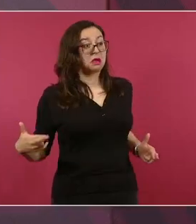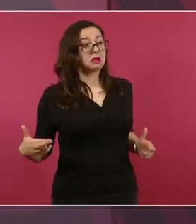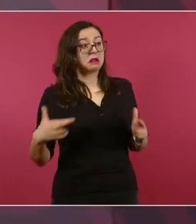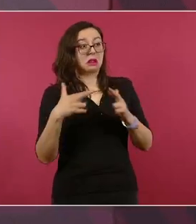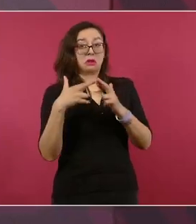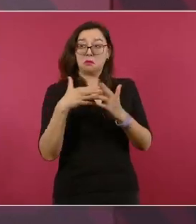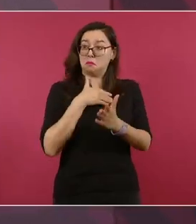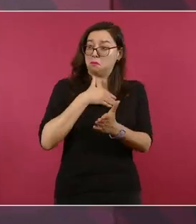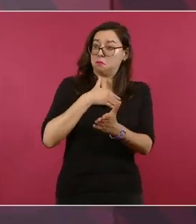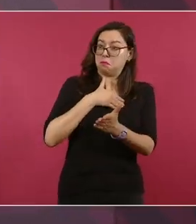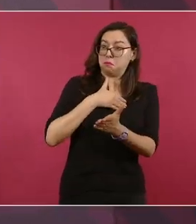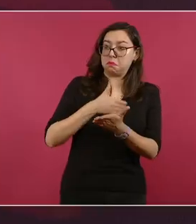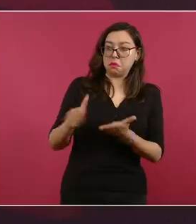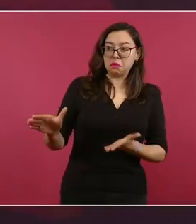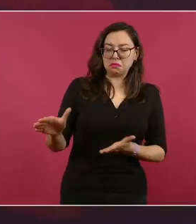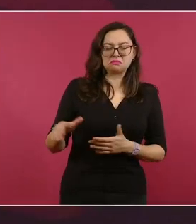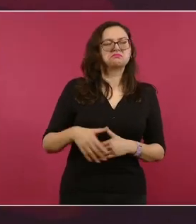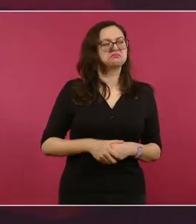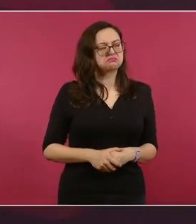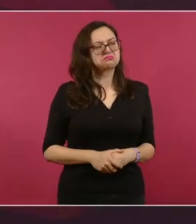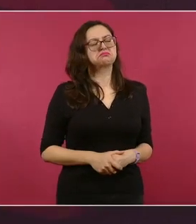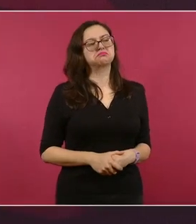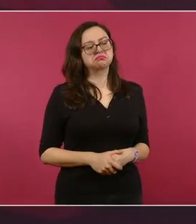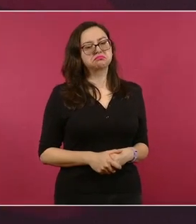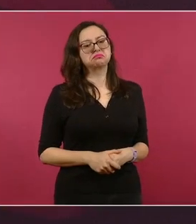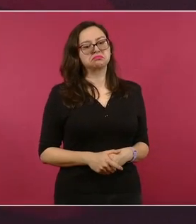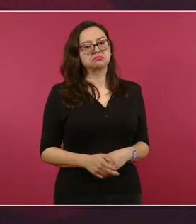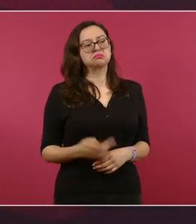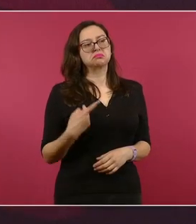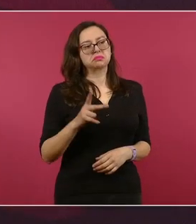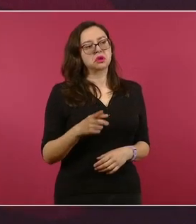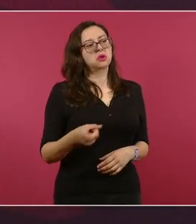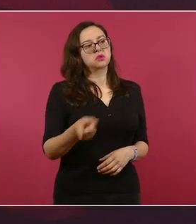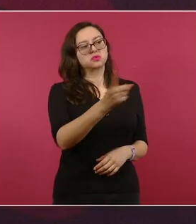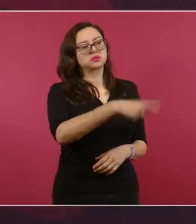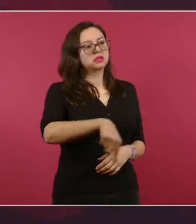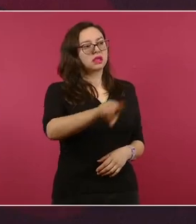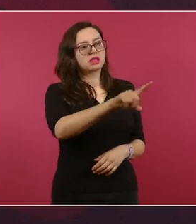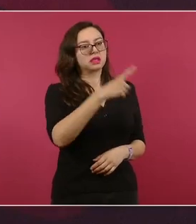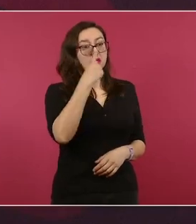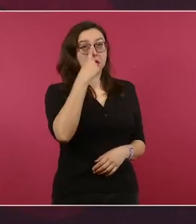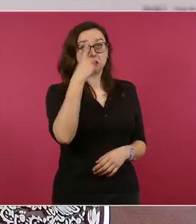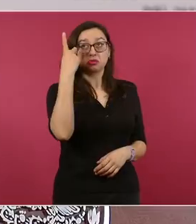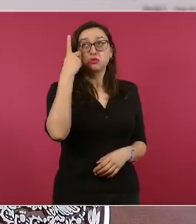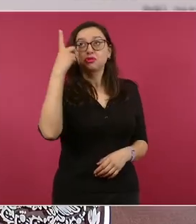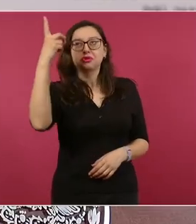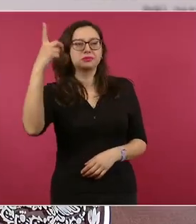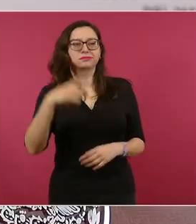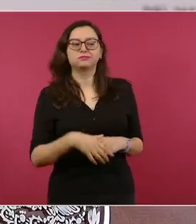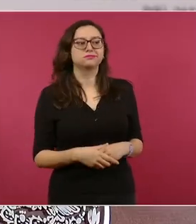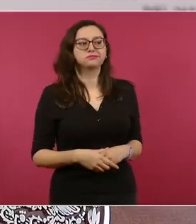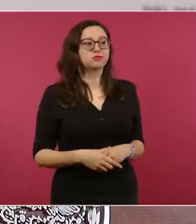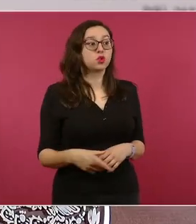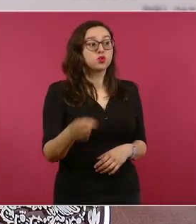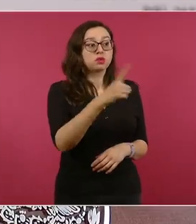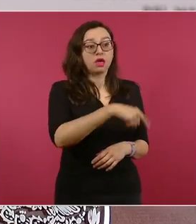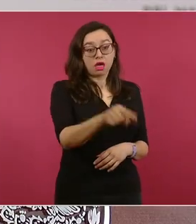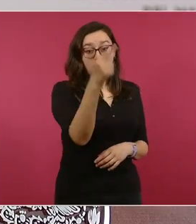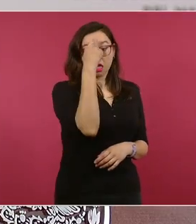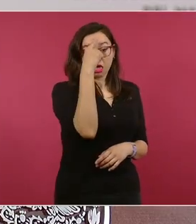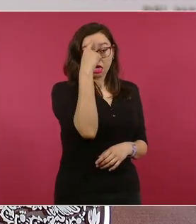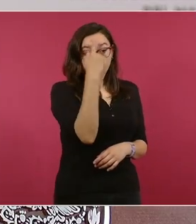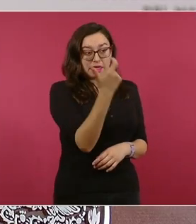ellos lo único que les interesaba era el dinero, que su Dios era el dinero.